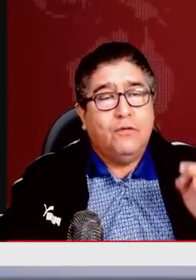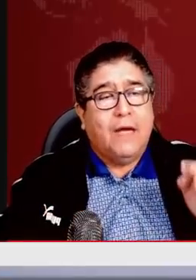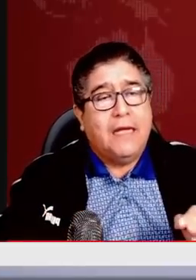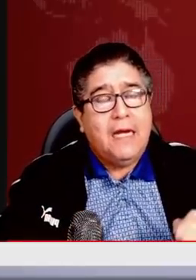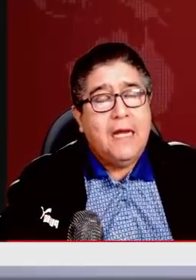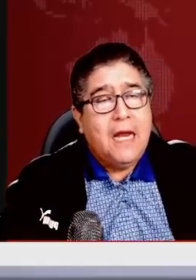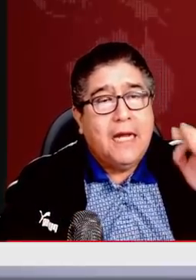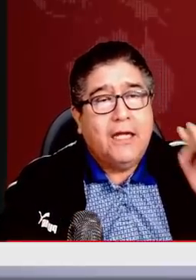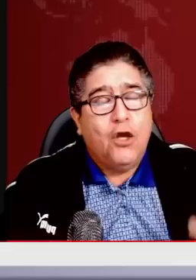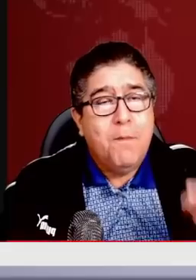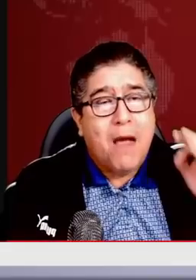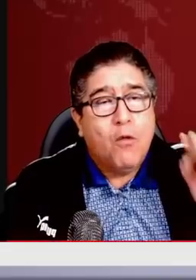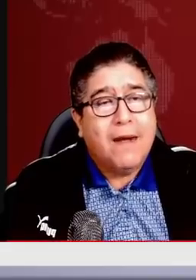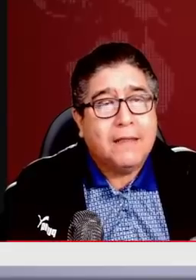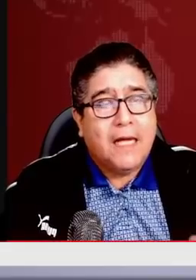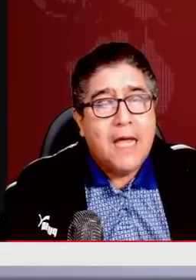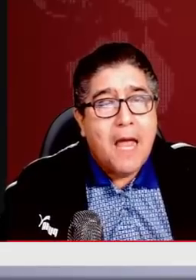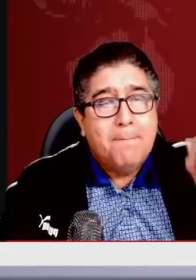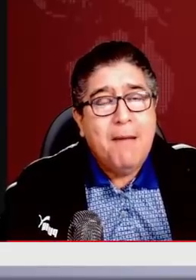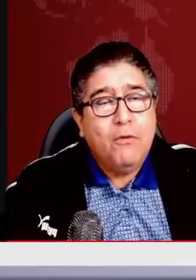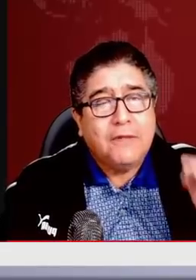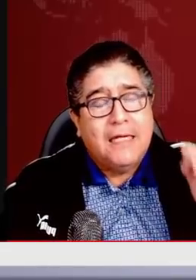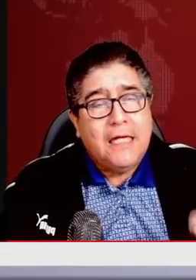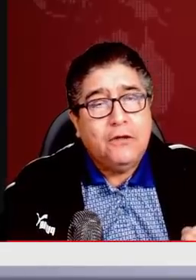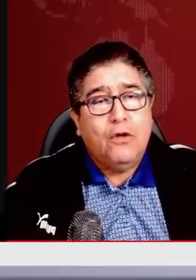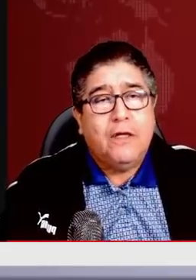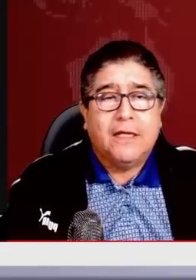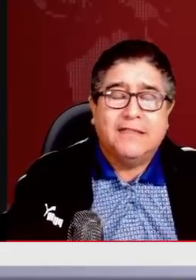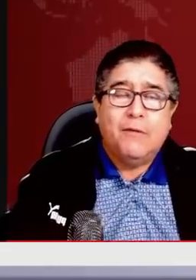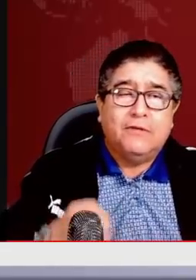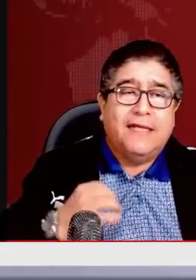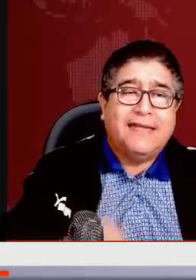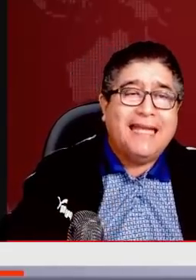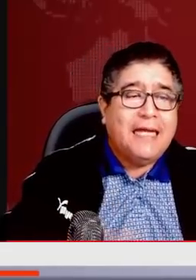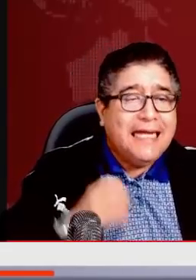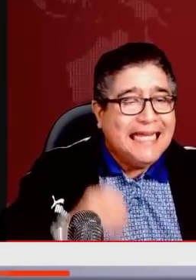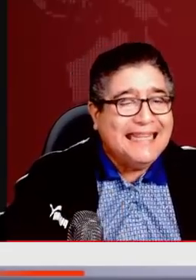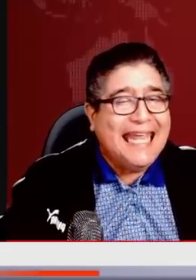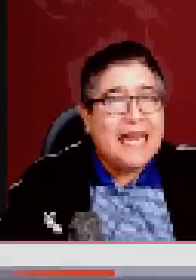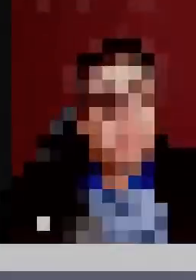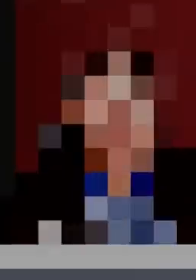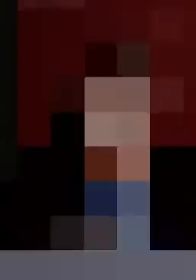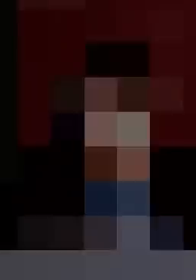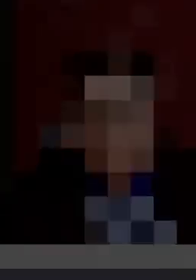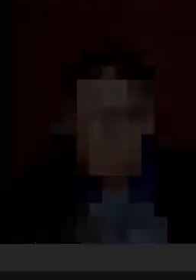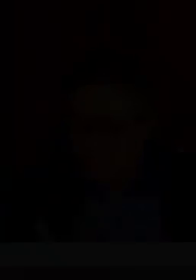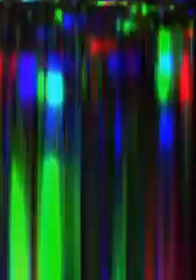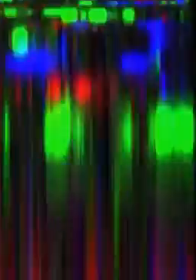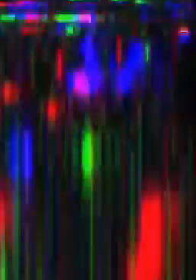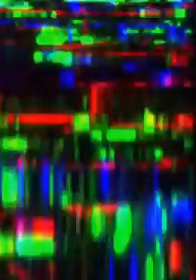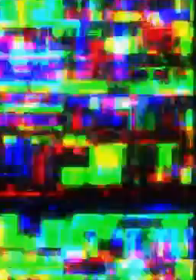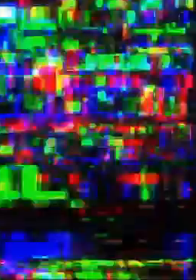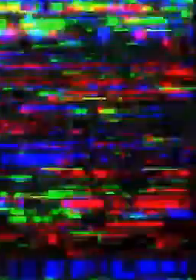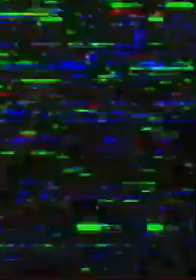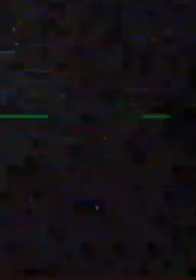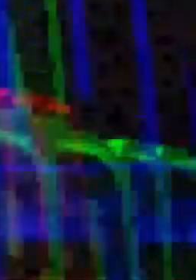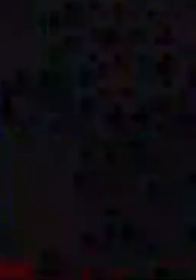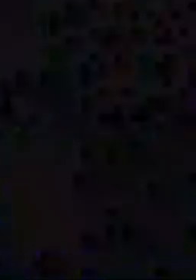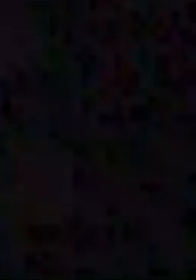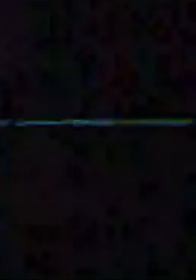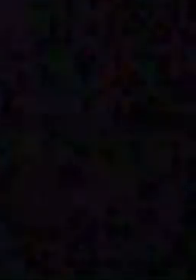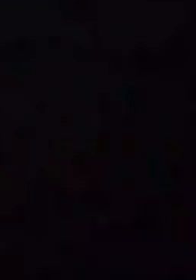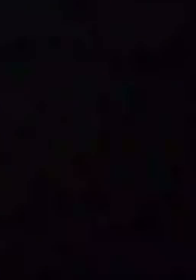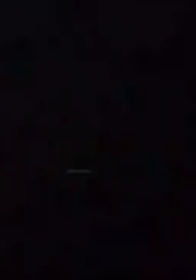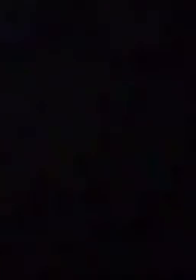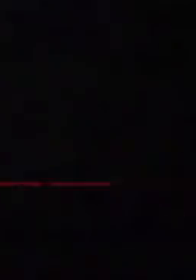Este es su canal Legión Vanguardia. Vamos al intro y regresamos a detalle de la información.